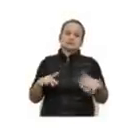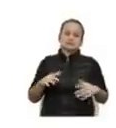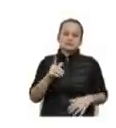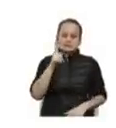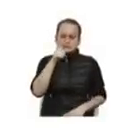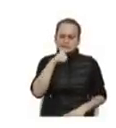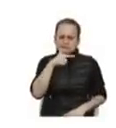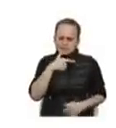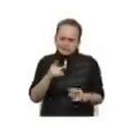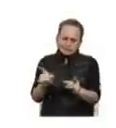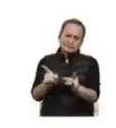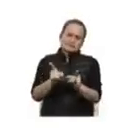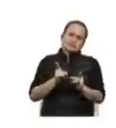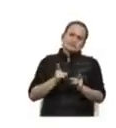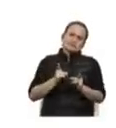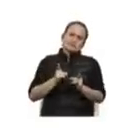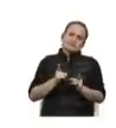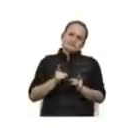tristeza.